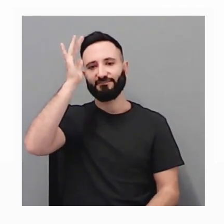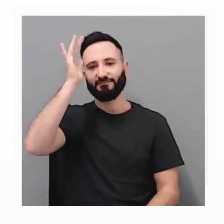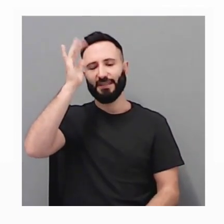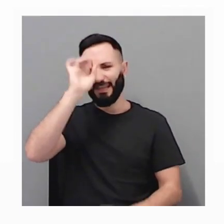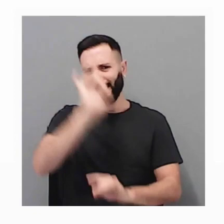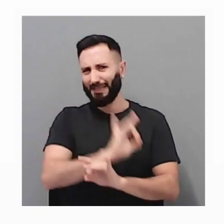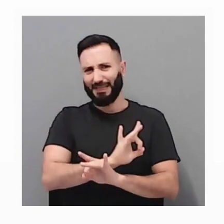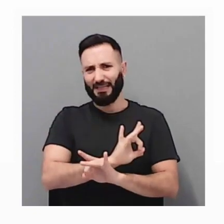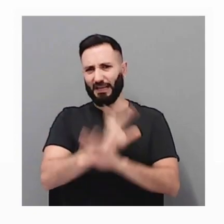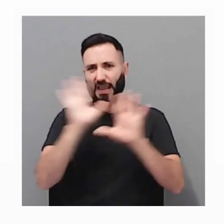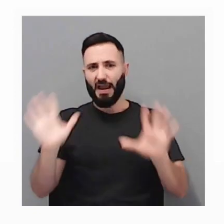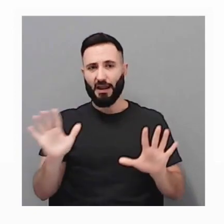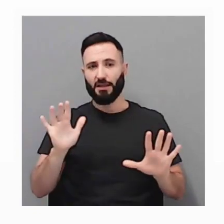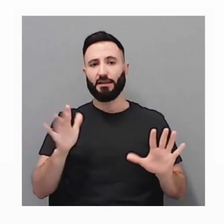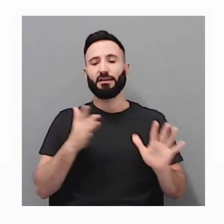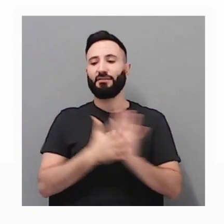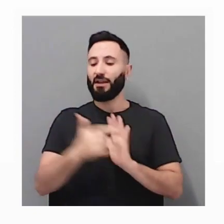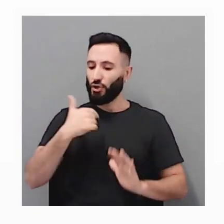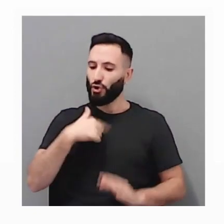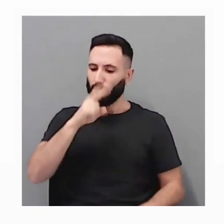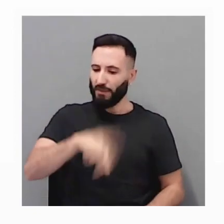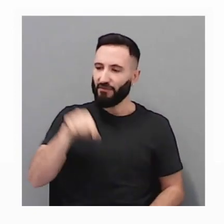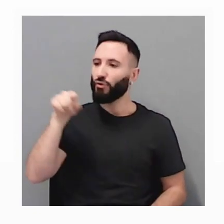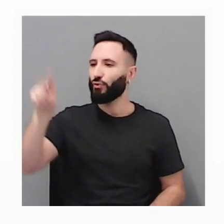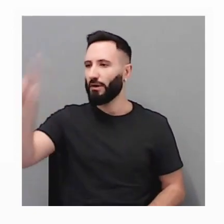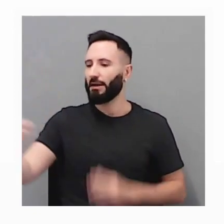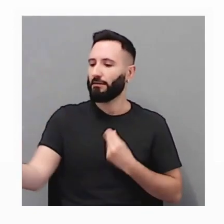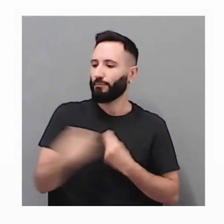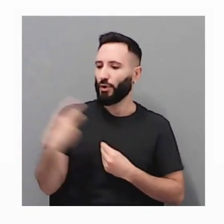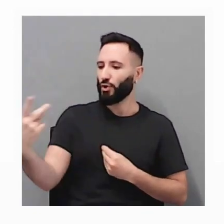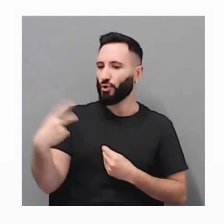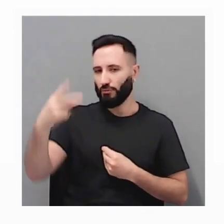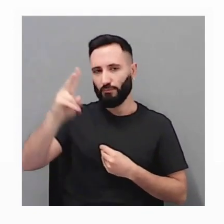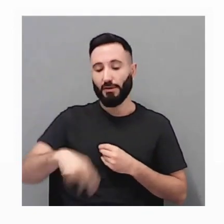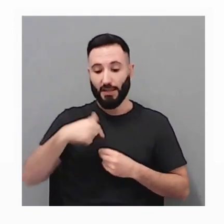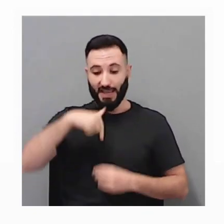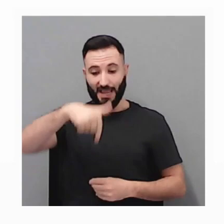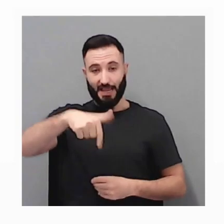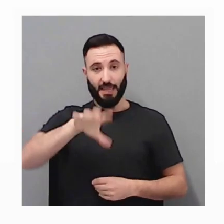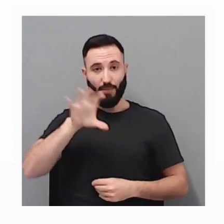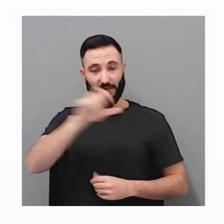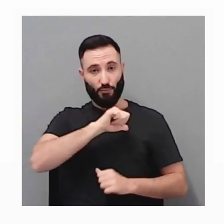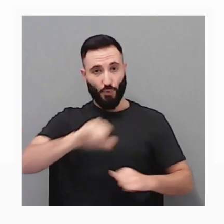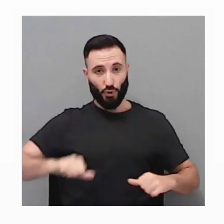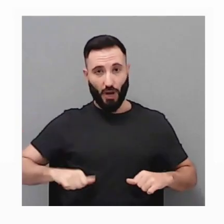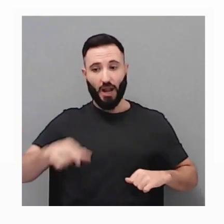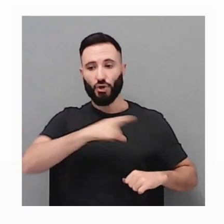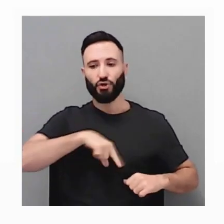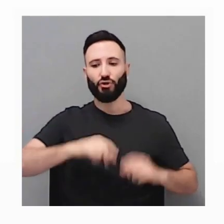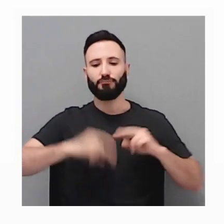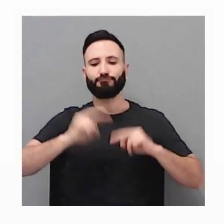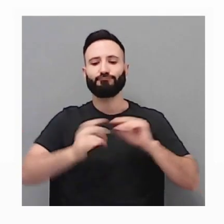clara, yo soy porque tú eres. Y acá, desde Portugal, nosotros creamos un